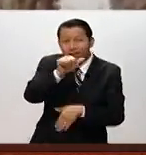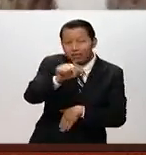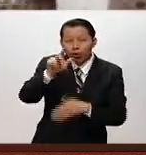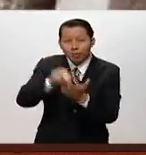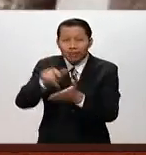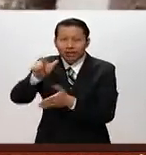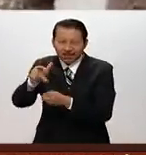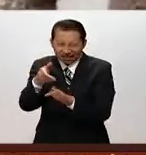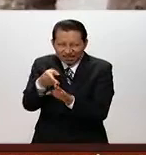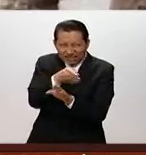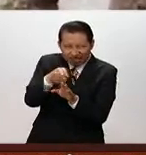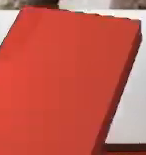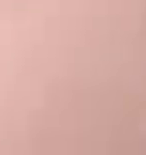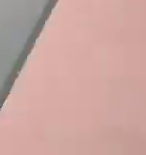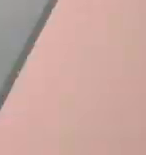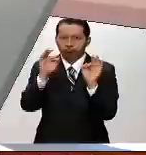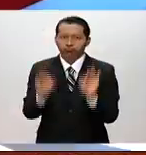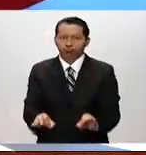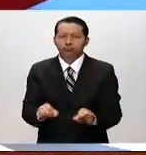2016-2017.